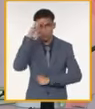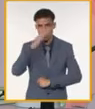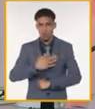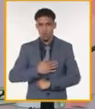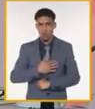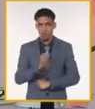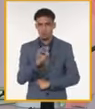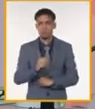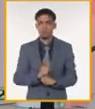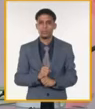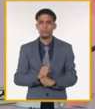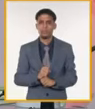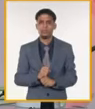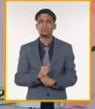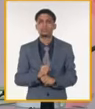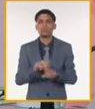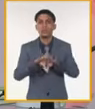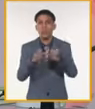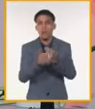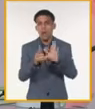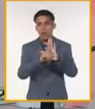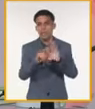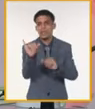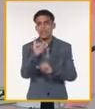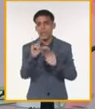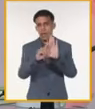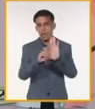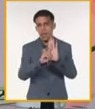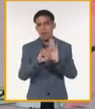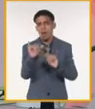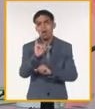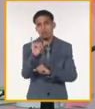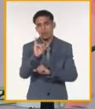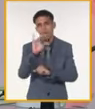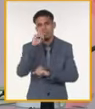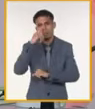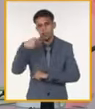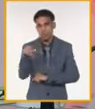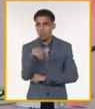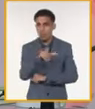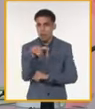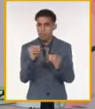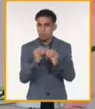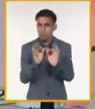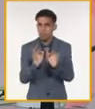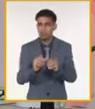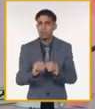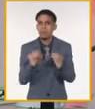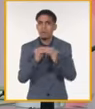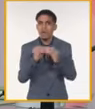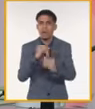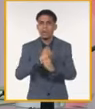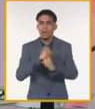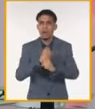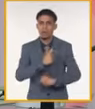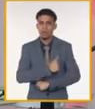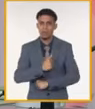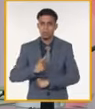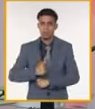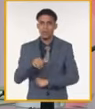la se presentaron estas normas estas seis normas o seis decretos leyes que tienen que ver con el trabajo por cuenta propia y